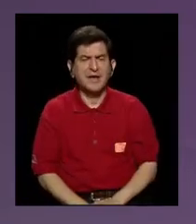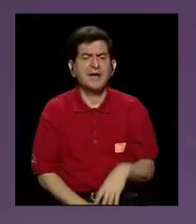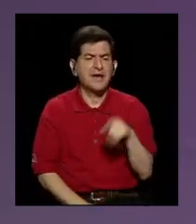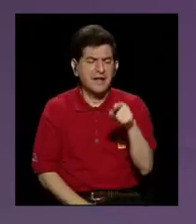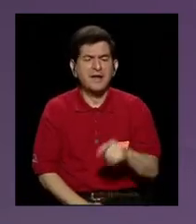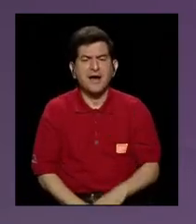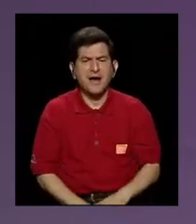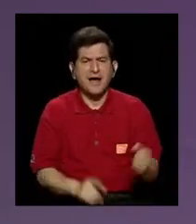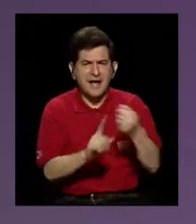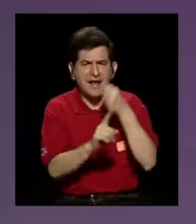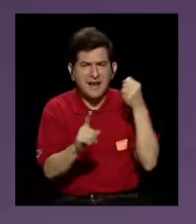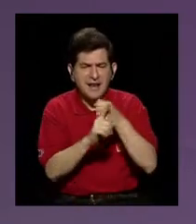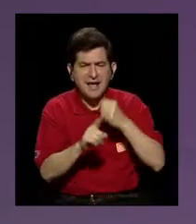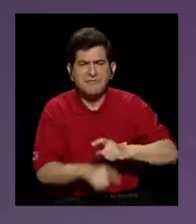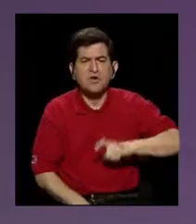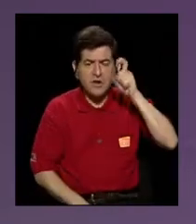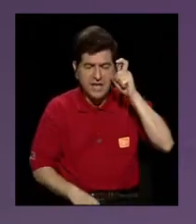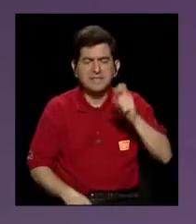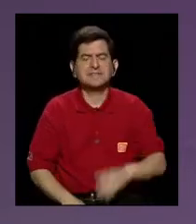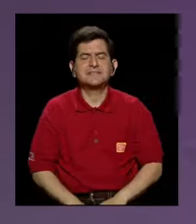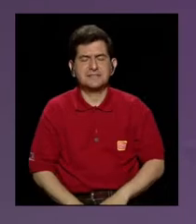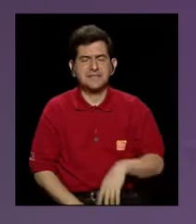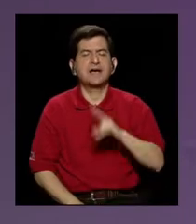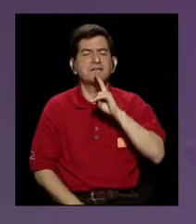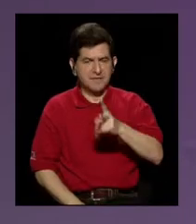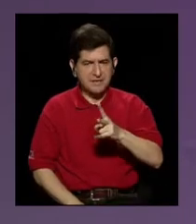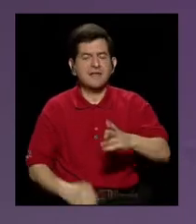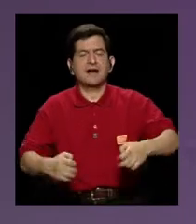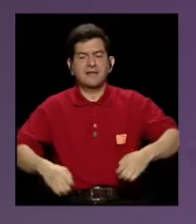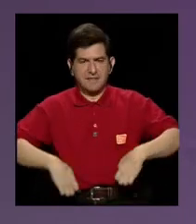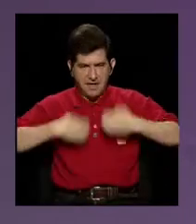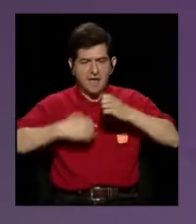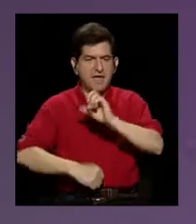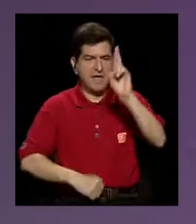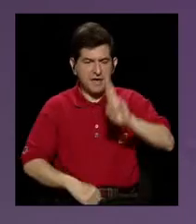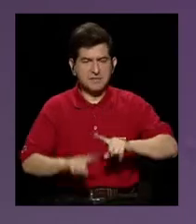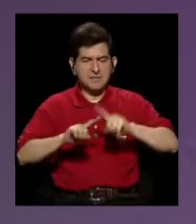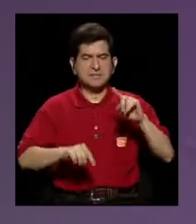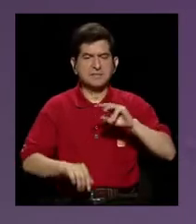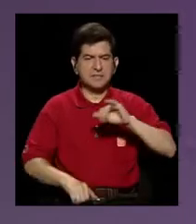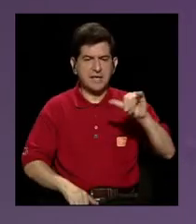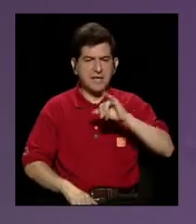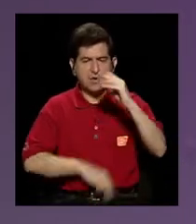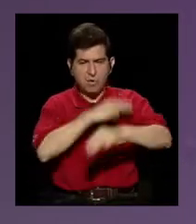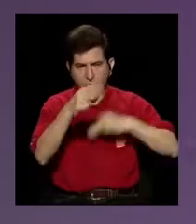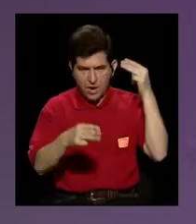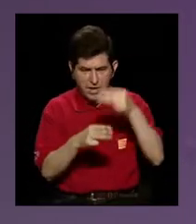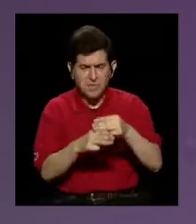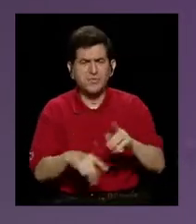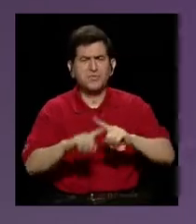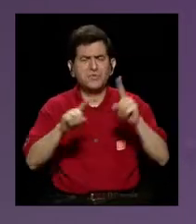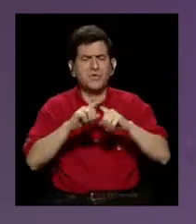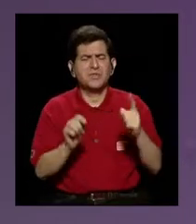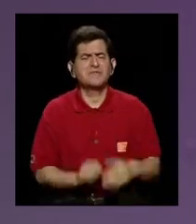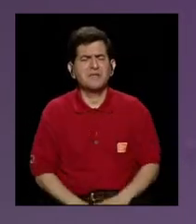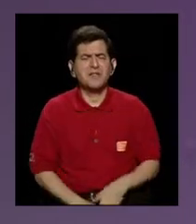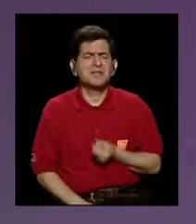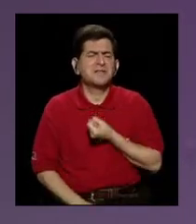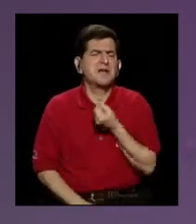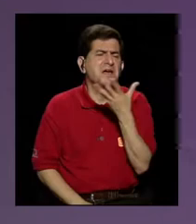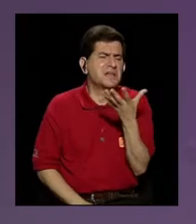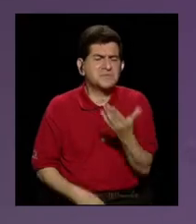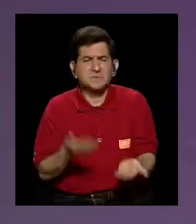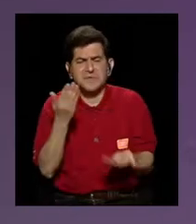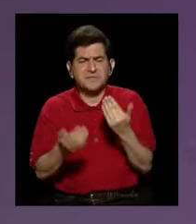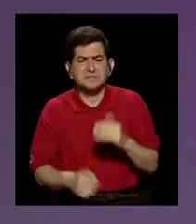género es un hecho, existe en Costa Rica, pero además también en el mundo, porque ha habido muchas manifestaciones